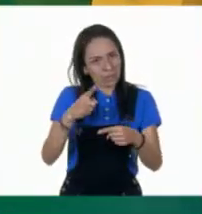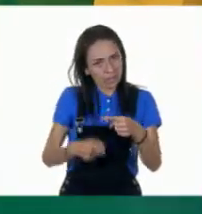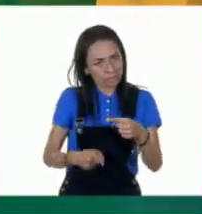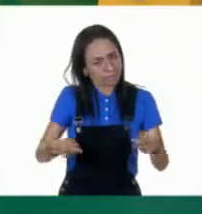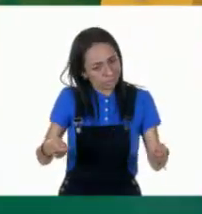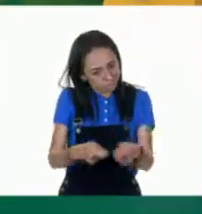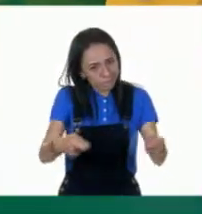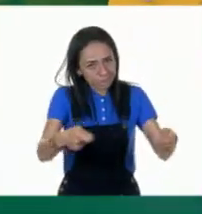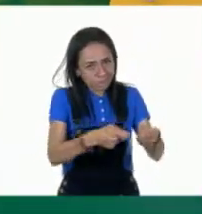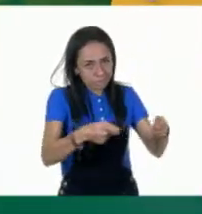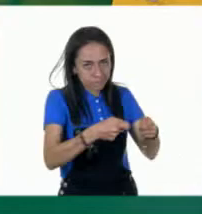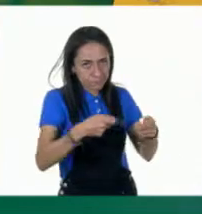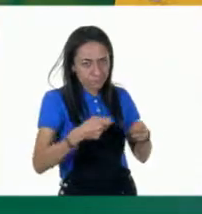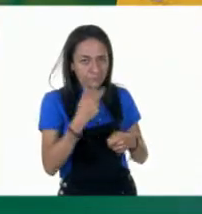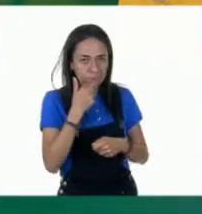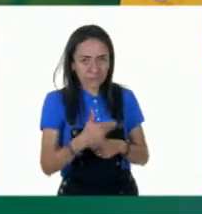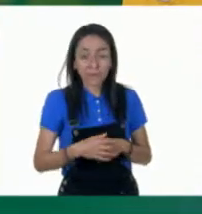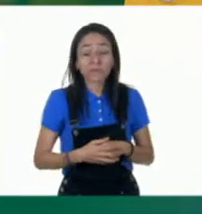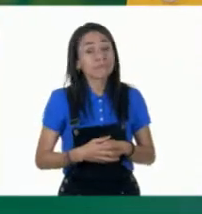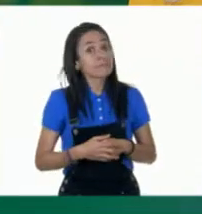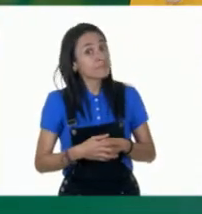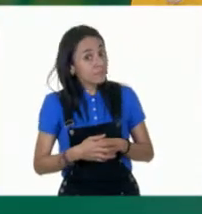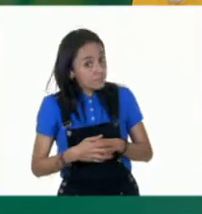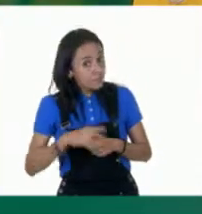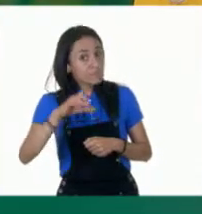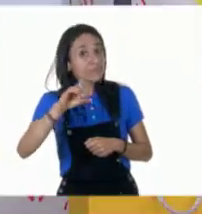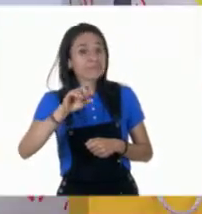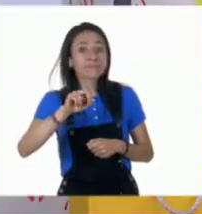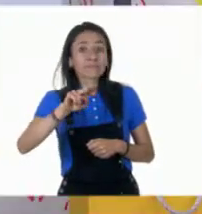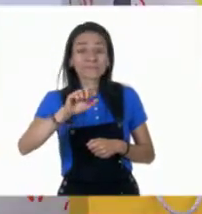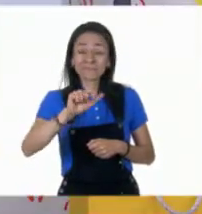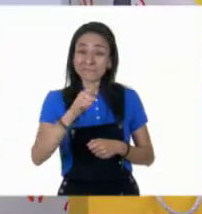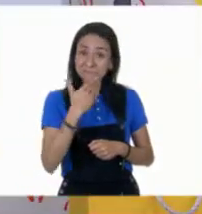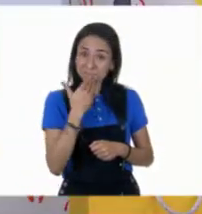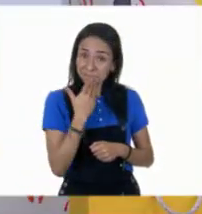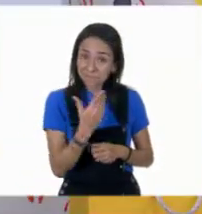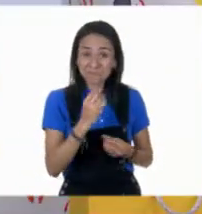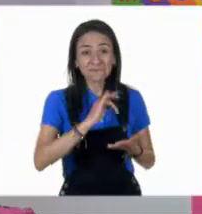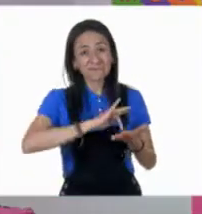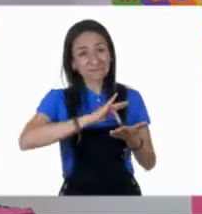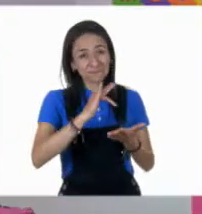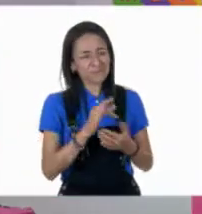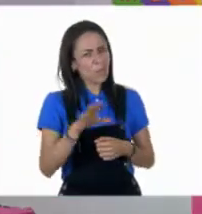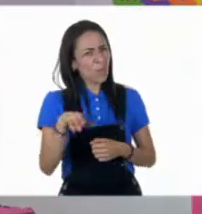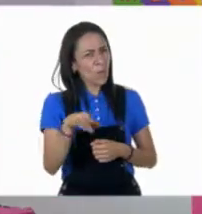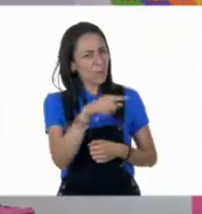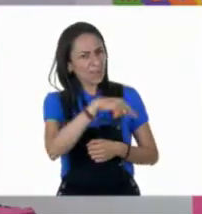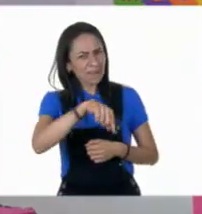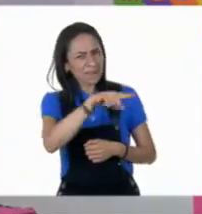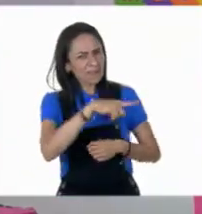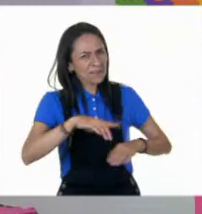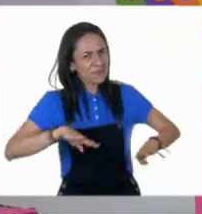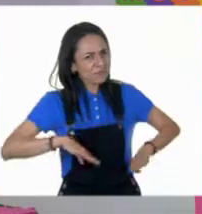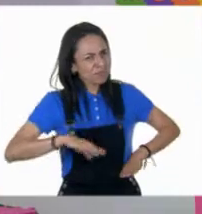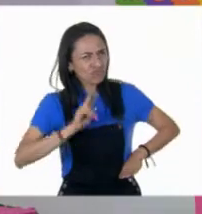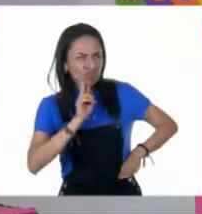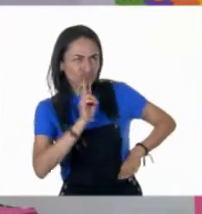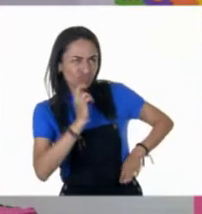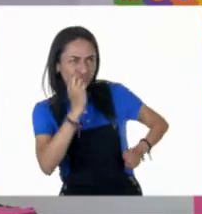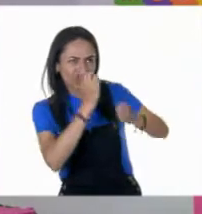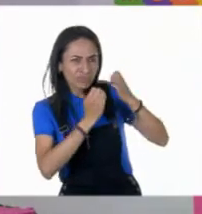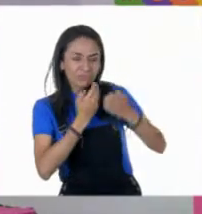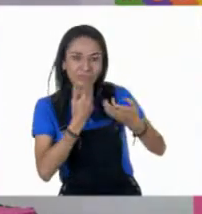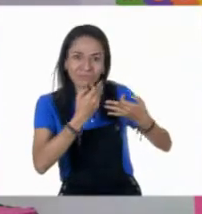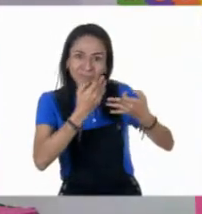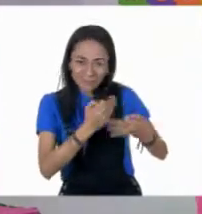Muchas gracias, Daniel, por tu participación. Sí, muy bien. ¿Qué niños tan observadores tenemos, no te parece? Exactamente. Bien, ahora, en